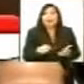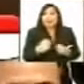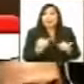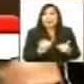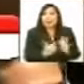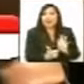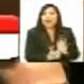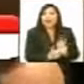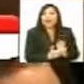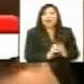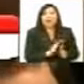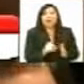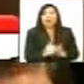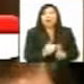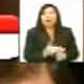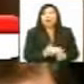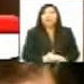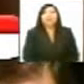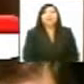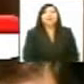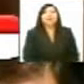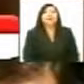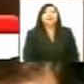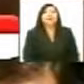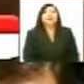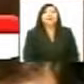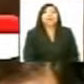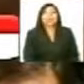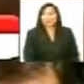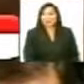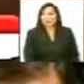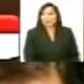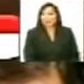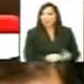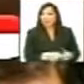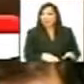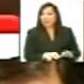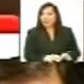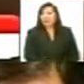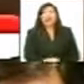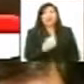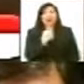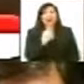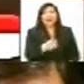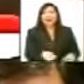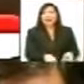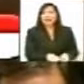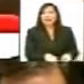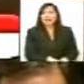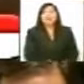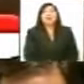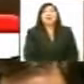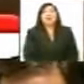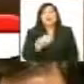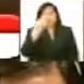esa legislación. Entonces, la participación de la sociedad fundamental. Decirles también que